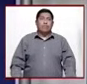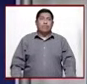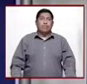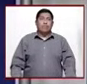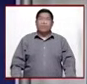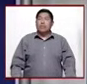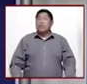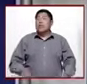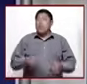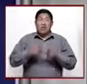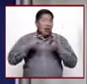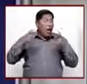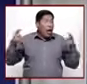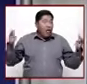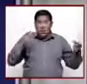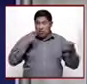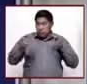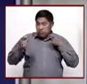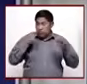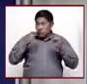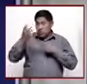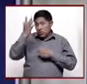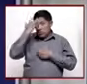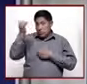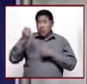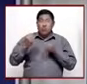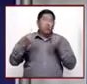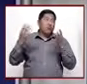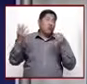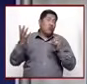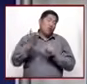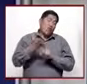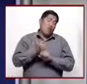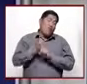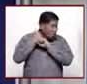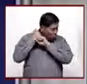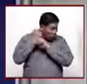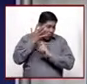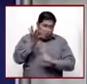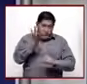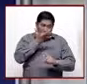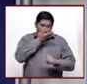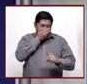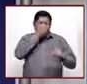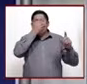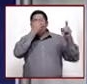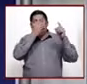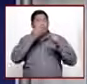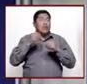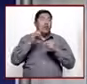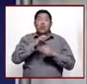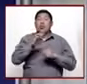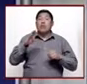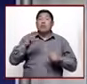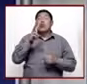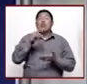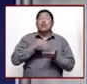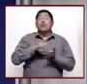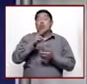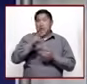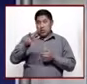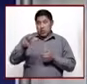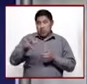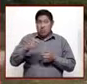Este mega operativo se ha realizado debido a los secuestros que se han registrado en el trópico de Cochabamba. En el 2023 hemos